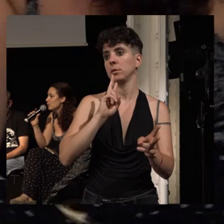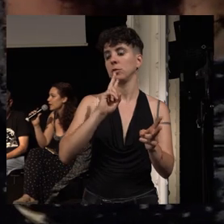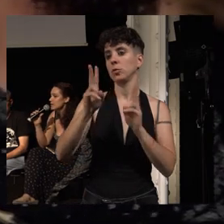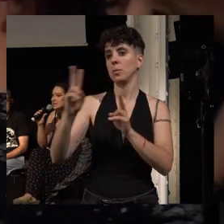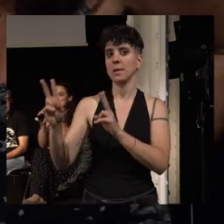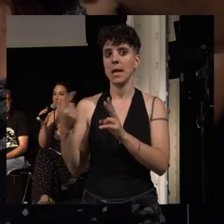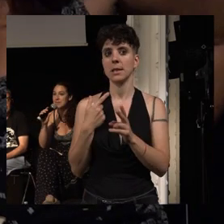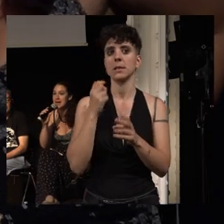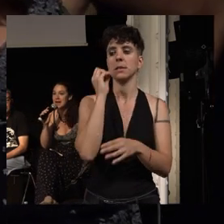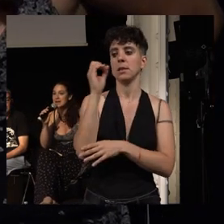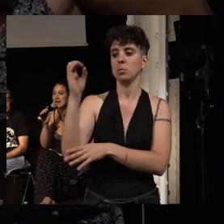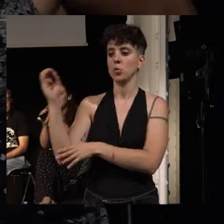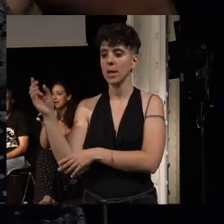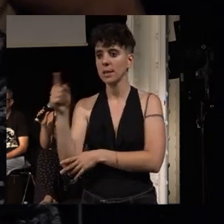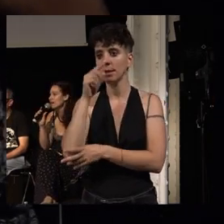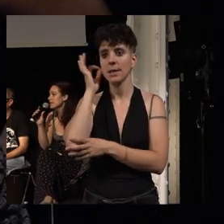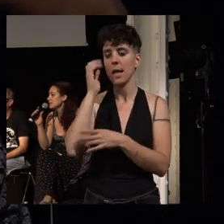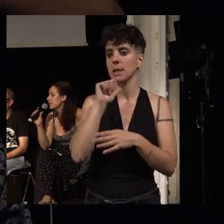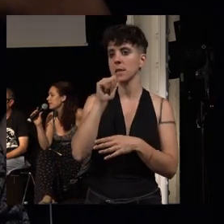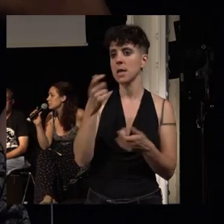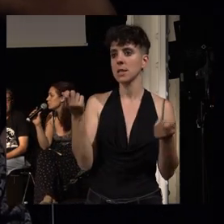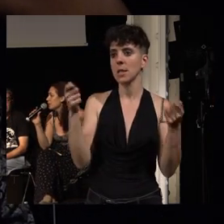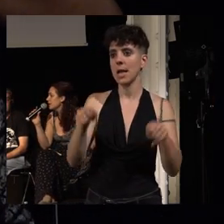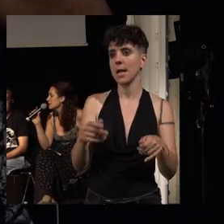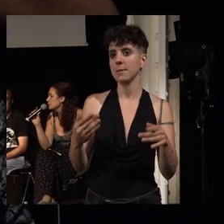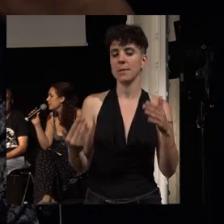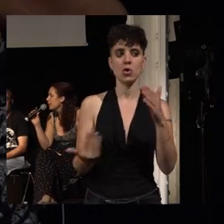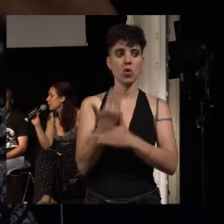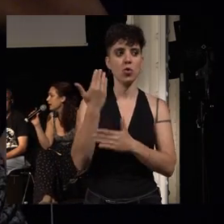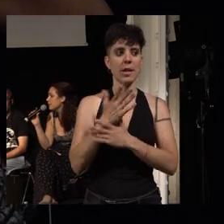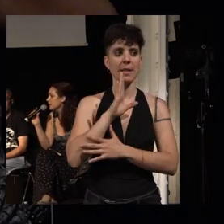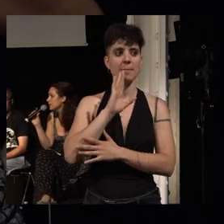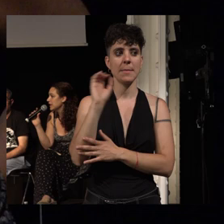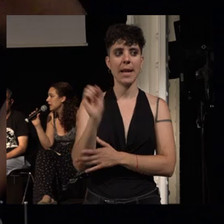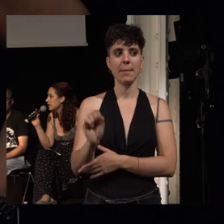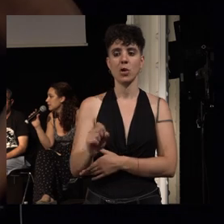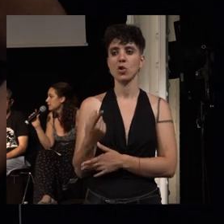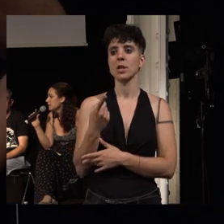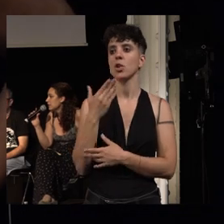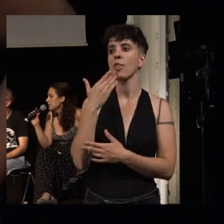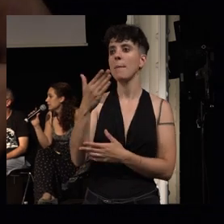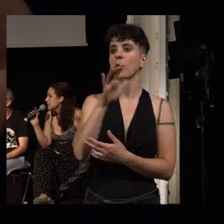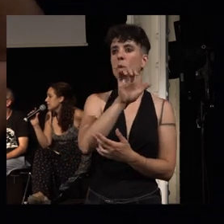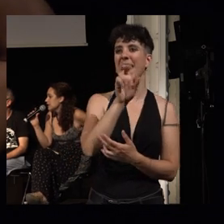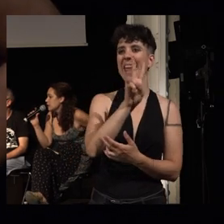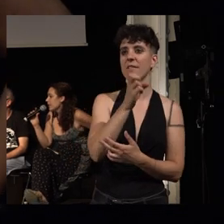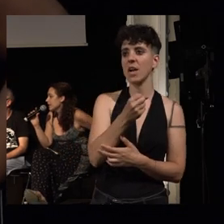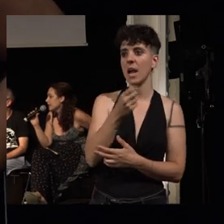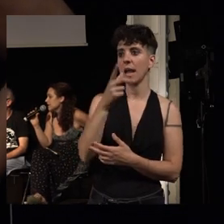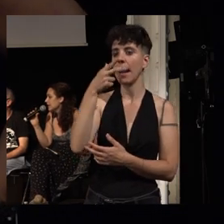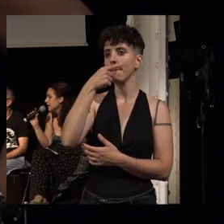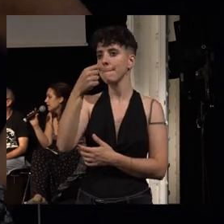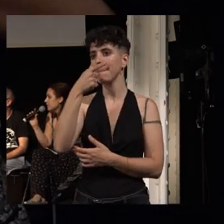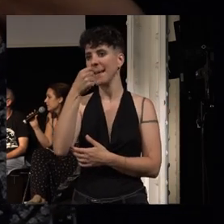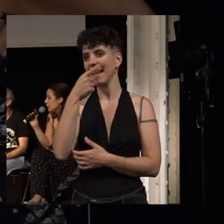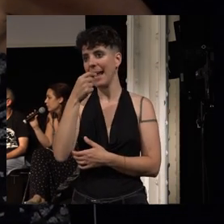les ponents. Estem ja tancant aquestes meravelloses jornades, llavors li demano a la Eva i al Miquel si ens acompanyen